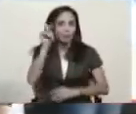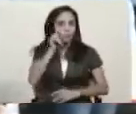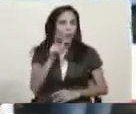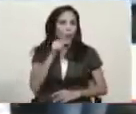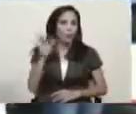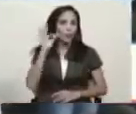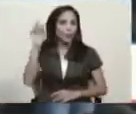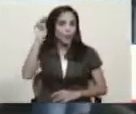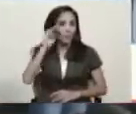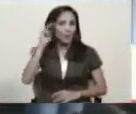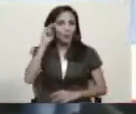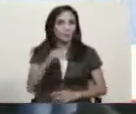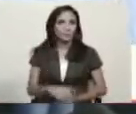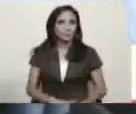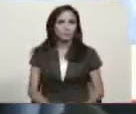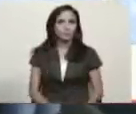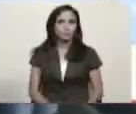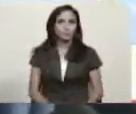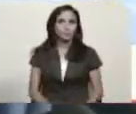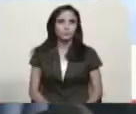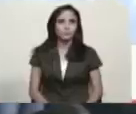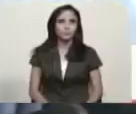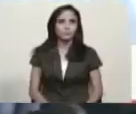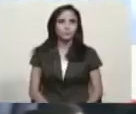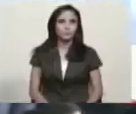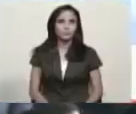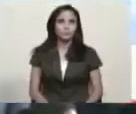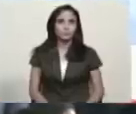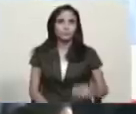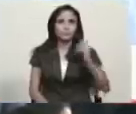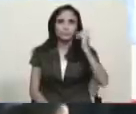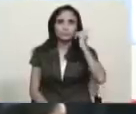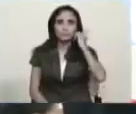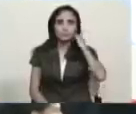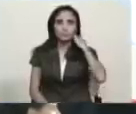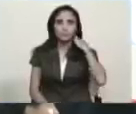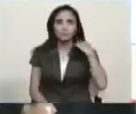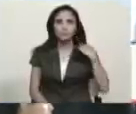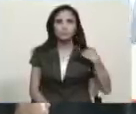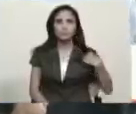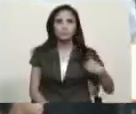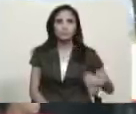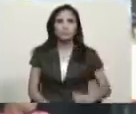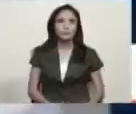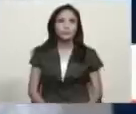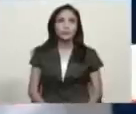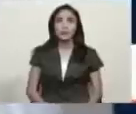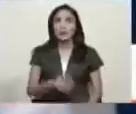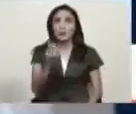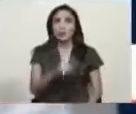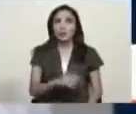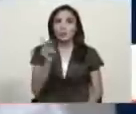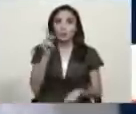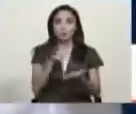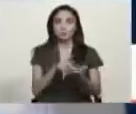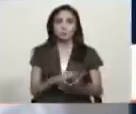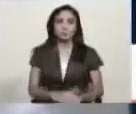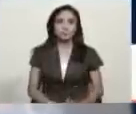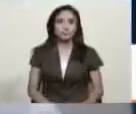profesoras. Aquí está, miren, no hay que ir muy lejos, están aquí.